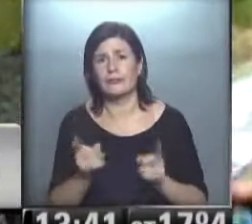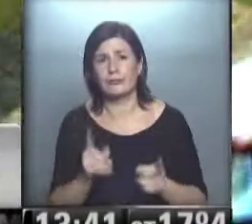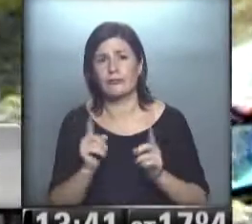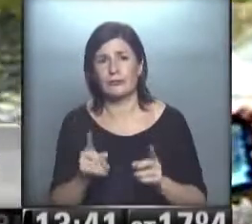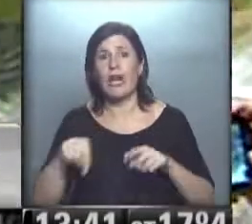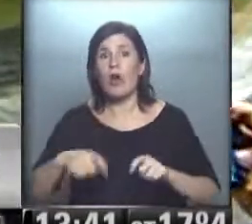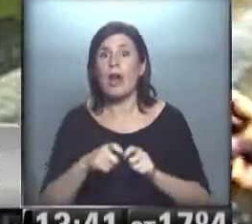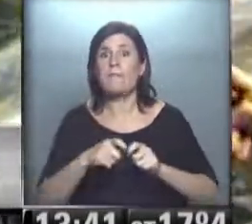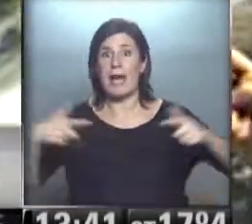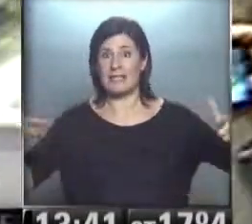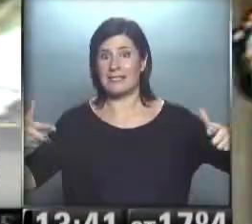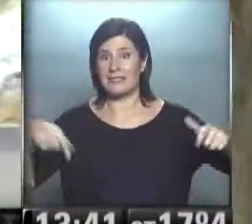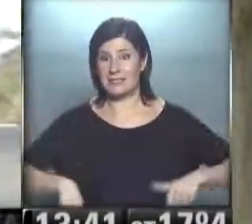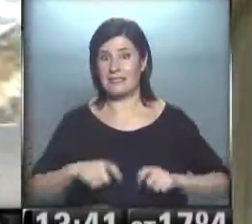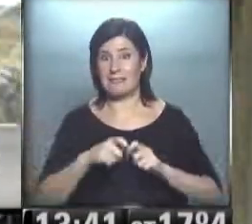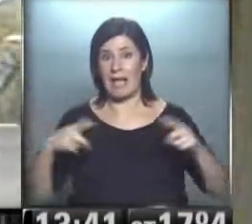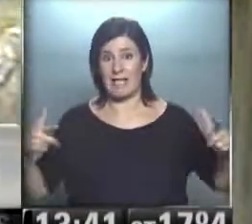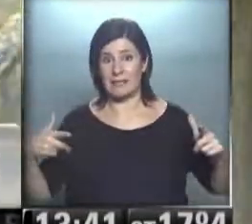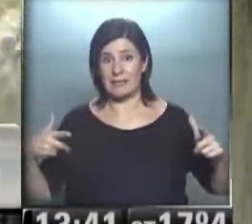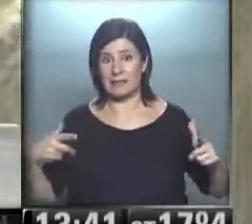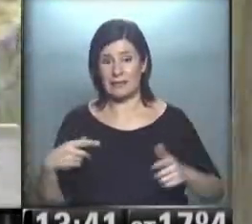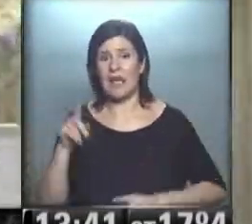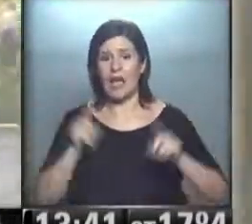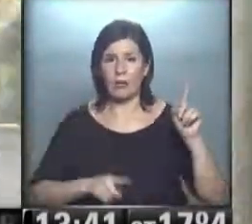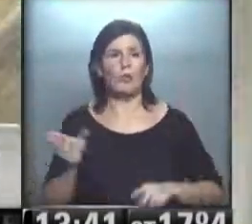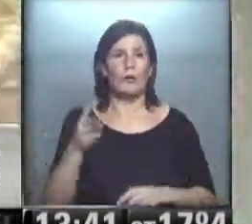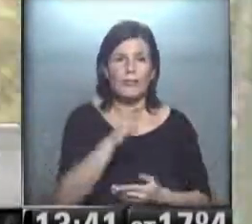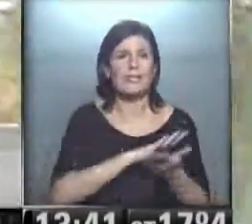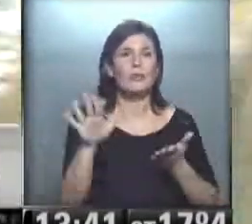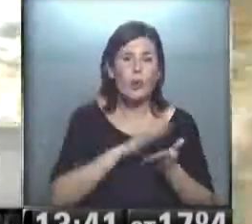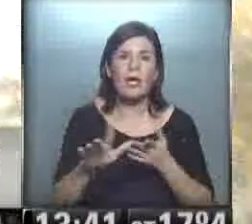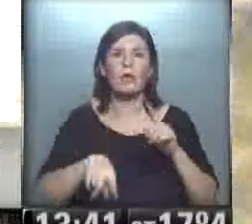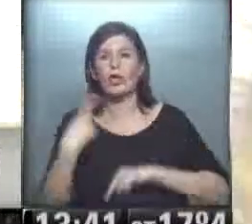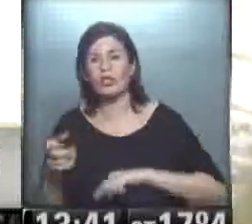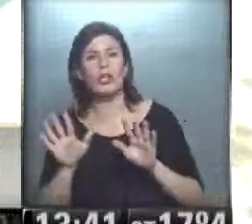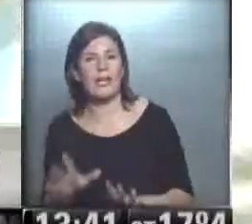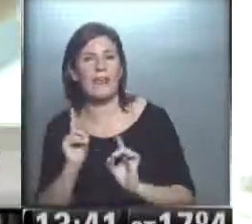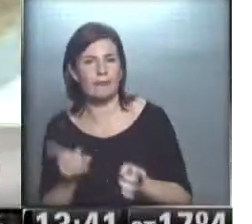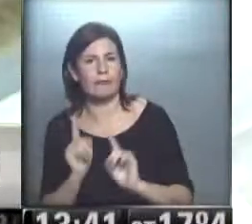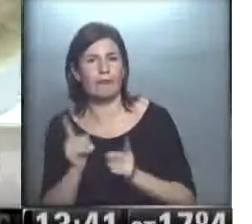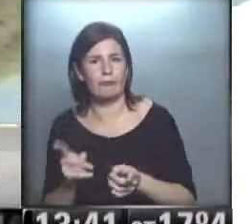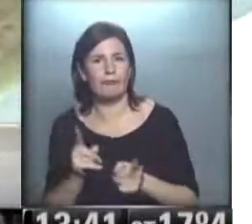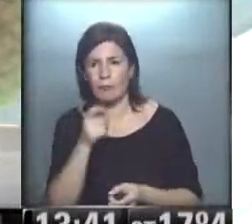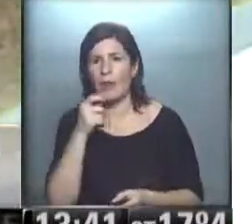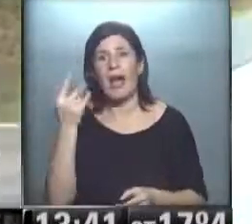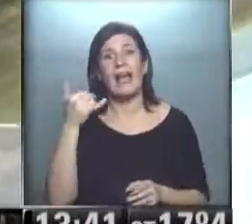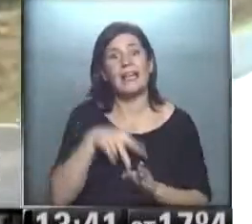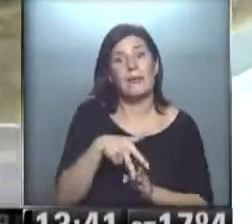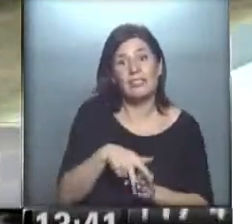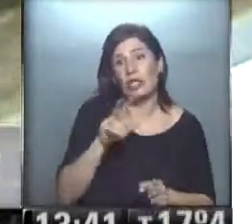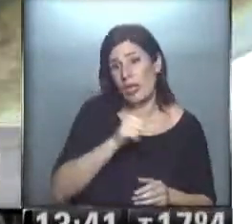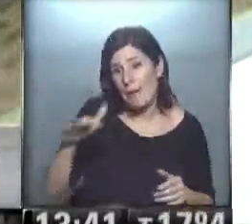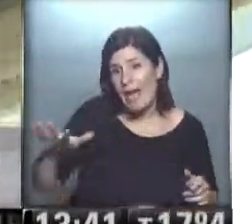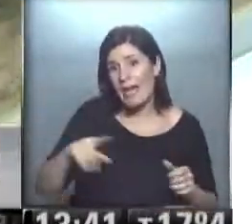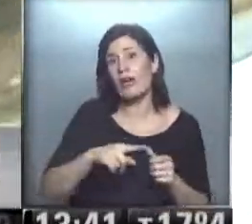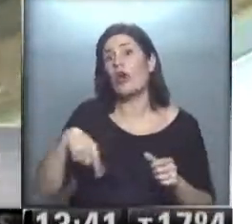una ampliación del acuario. Se cambiaron algunas especies y otras permanecen. Por eso tenemos caballitos de mar, pirañas que el año pasado no estaban y